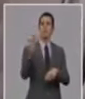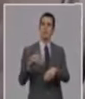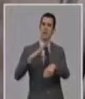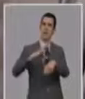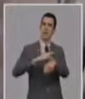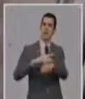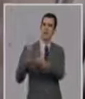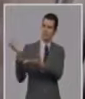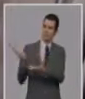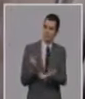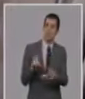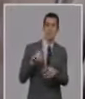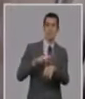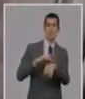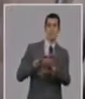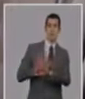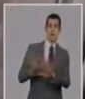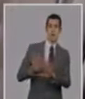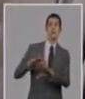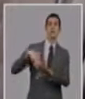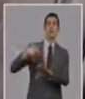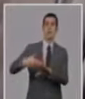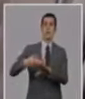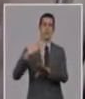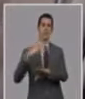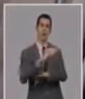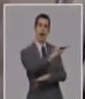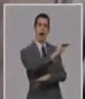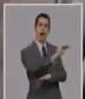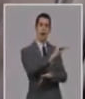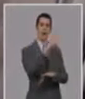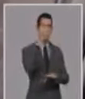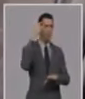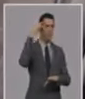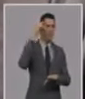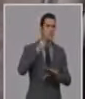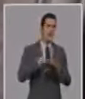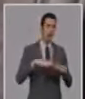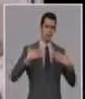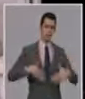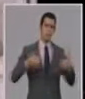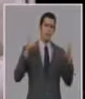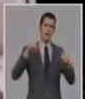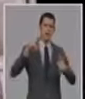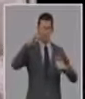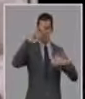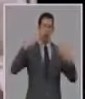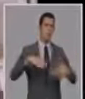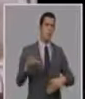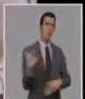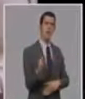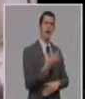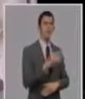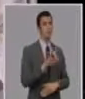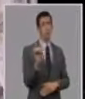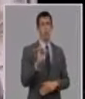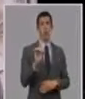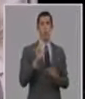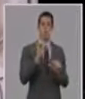sale, después puede ser paciente de diversas especialidades en dependencia de esas afectaciones, ¿no? O a más de una. Por eso. O a más de